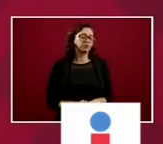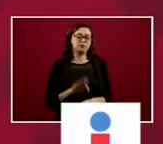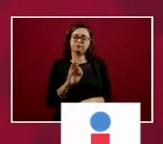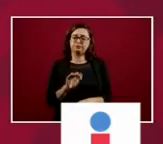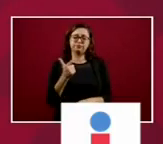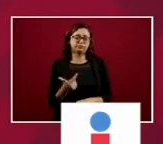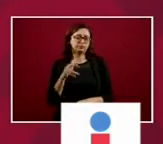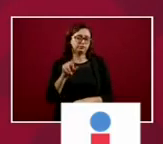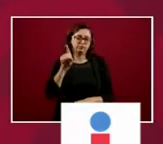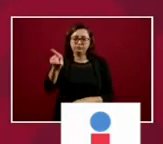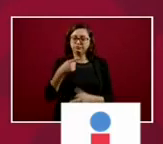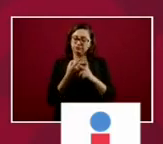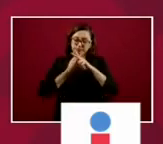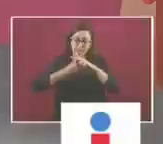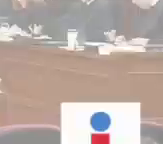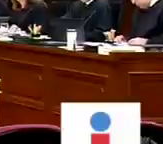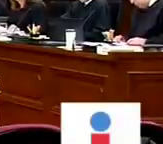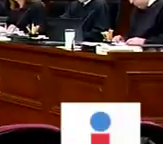General.